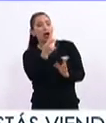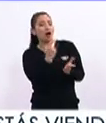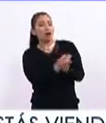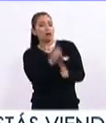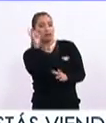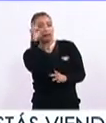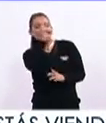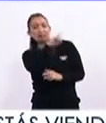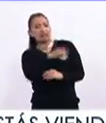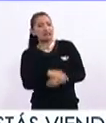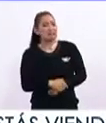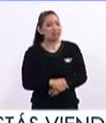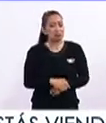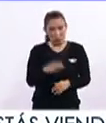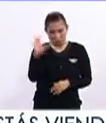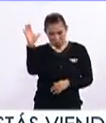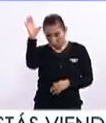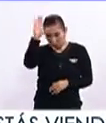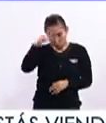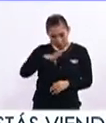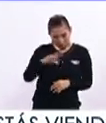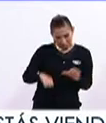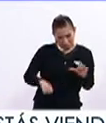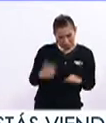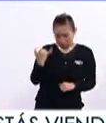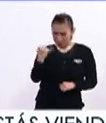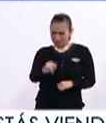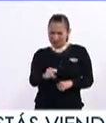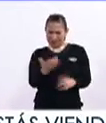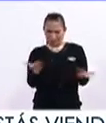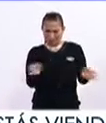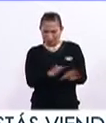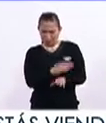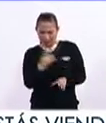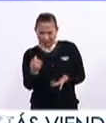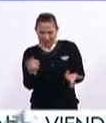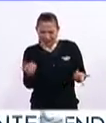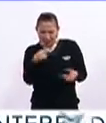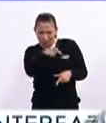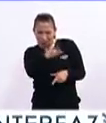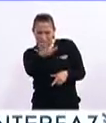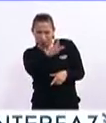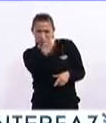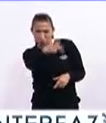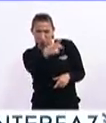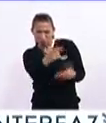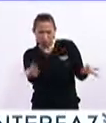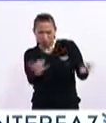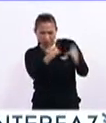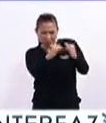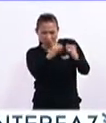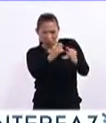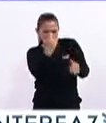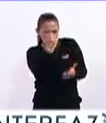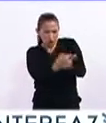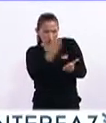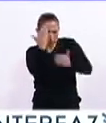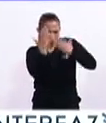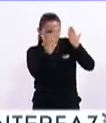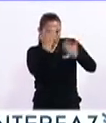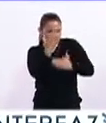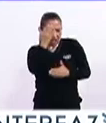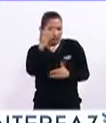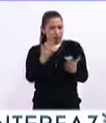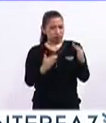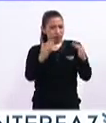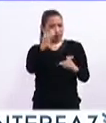ser difícil que haya una actividad cultural importante por la naturaleza de la institución, que